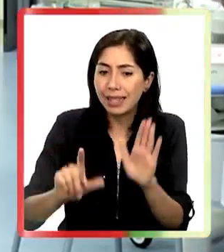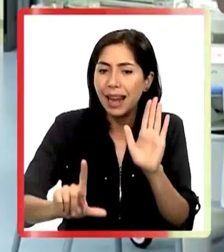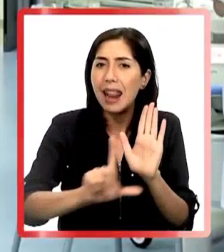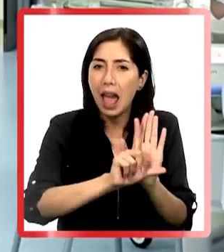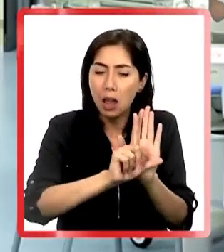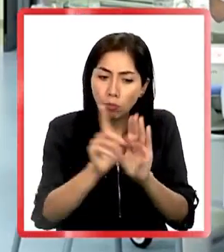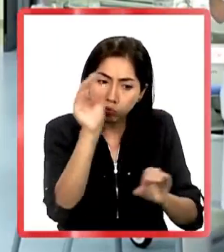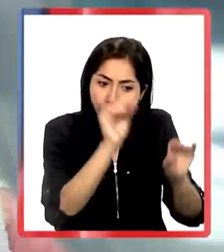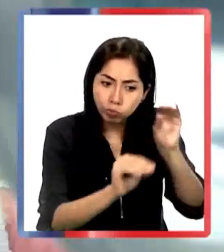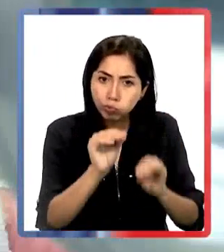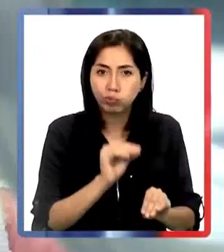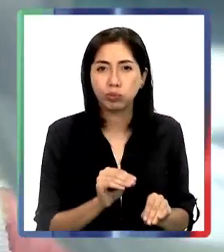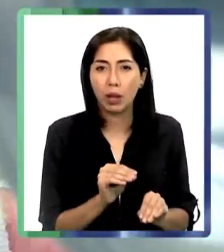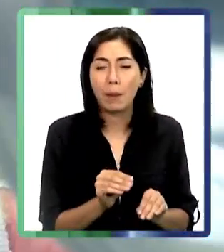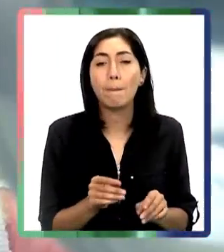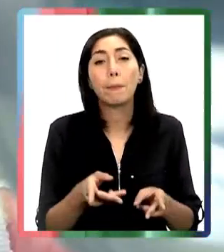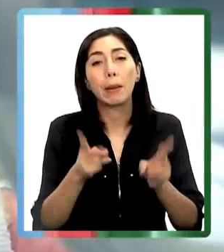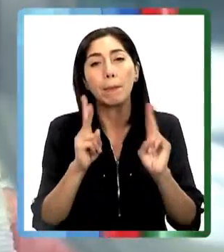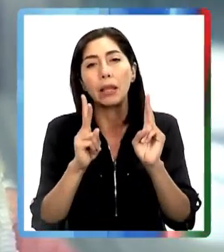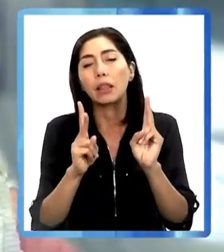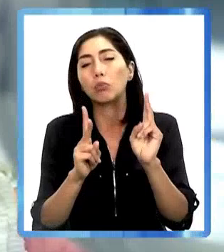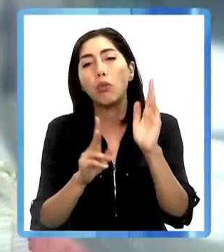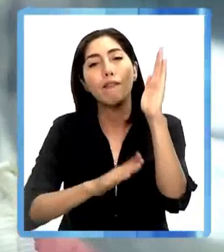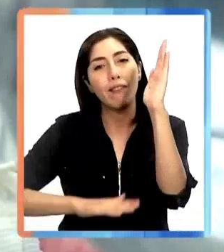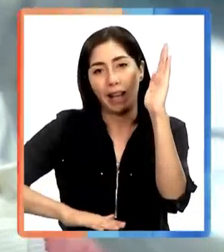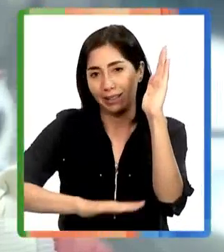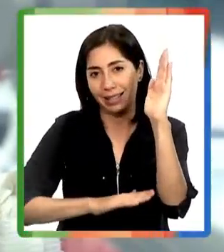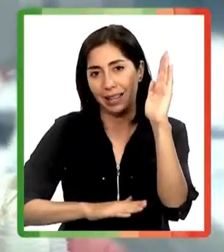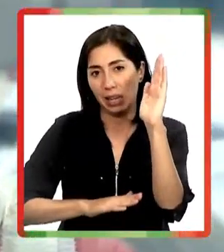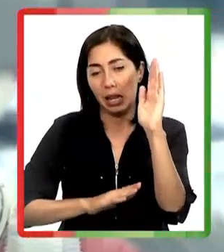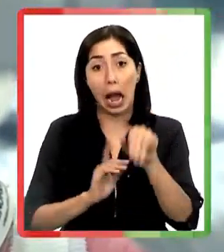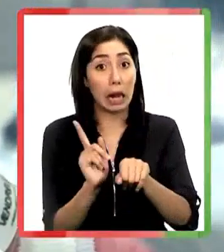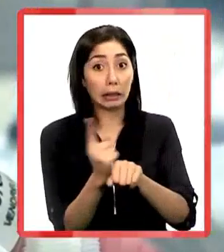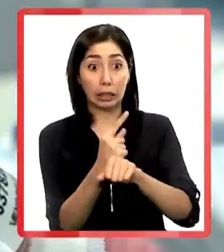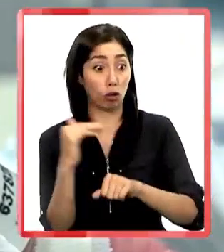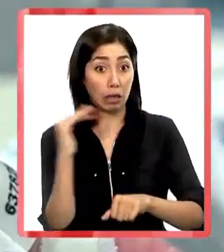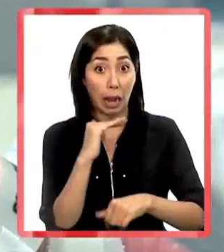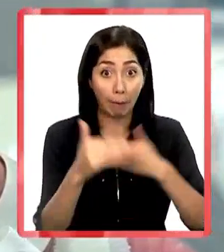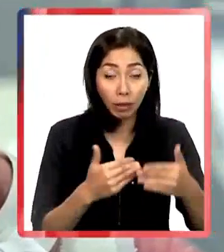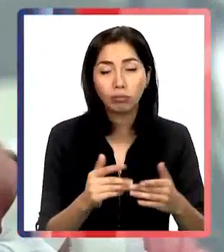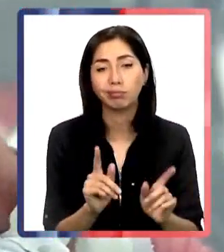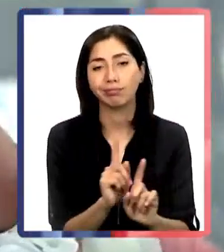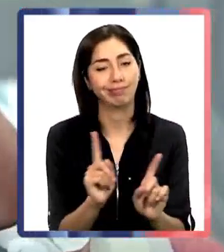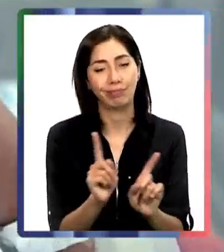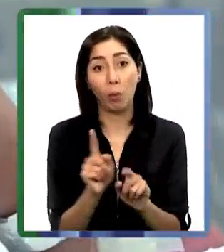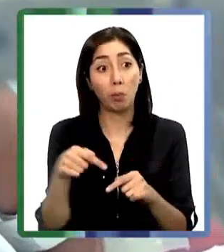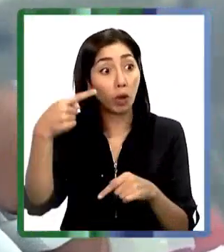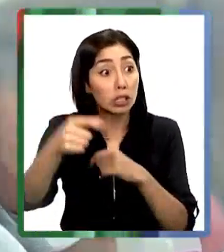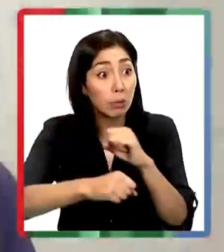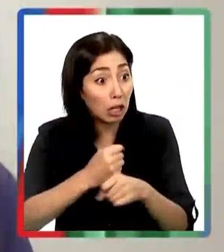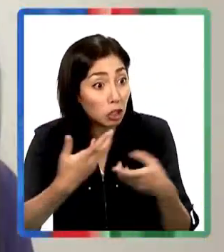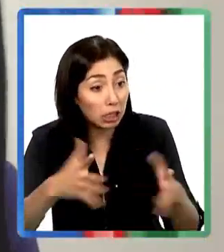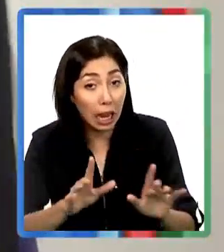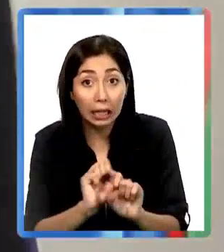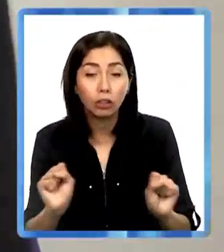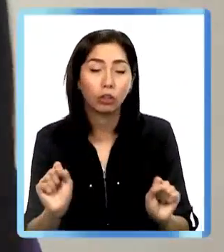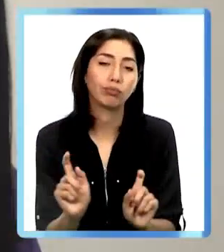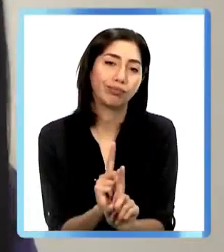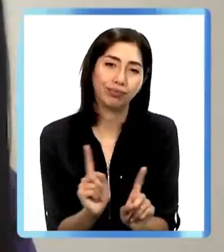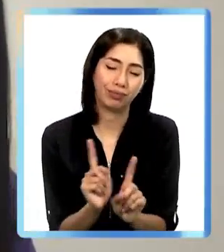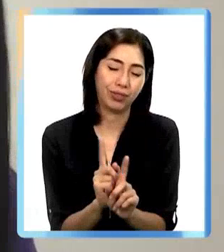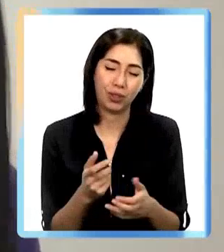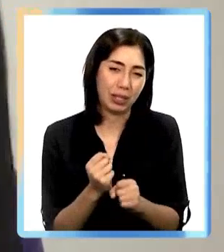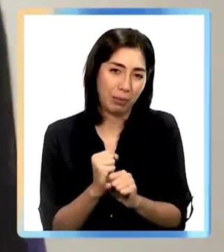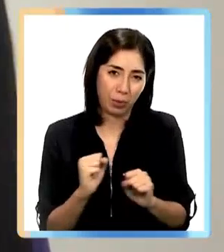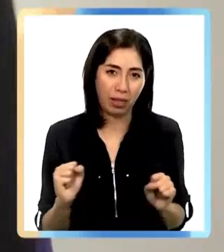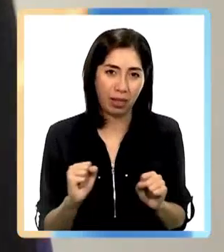de enfermedades raras que permita un piso que no va a ser automático, porque no le voy a decir de que vamos a cubrir el próximo año estas enfermedades, porque sustentable